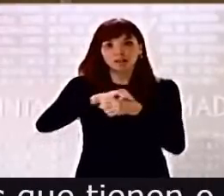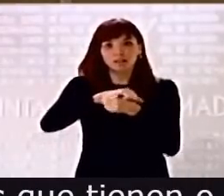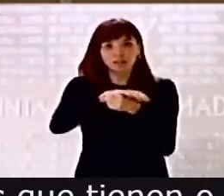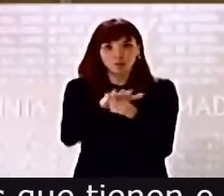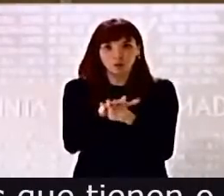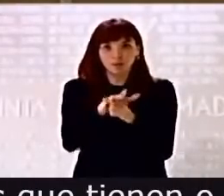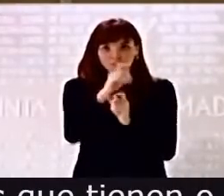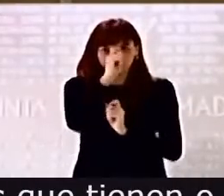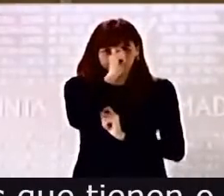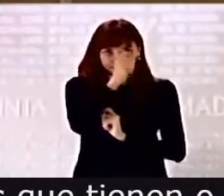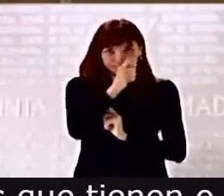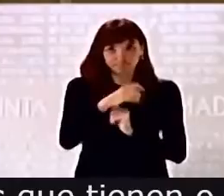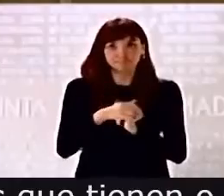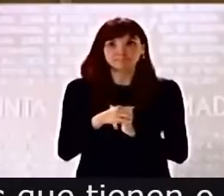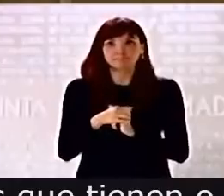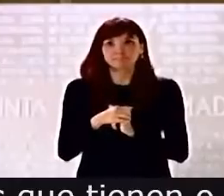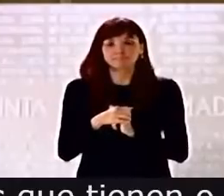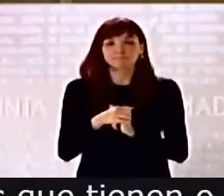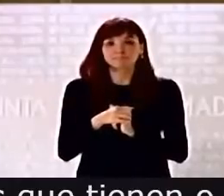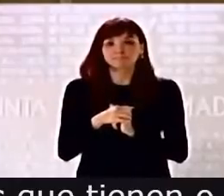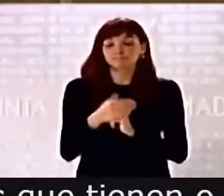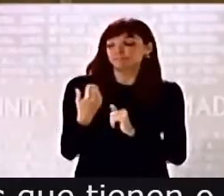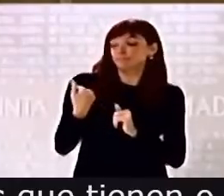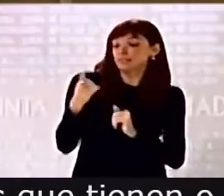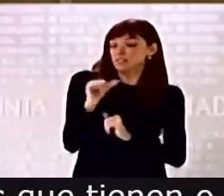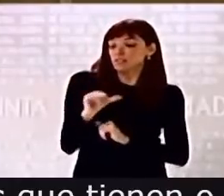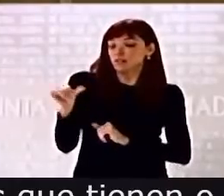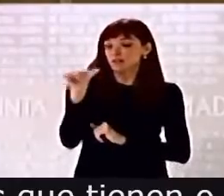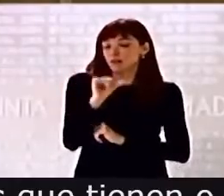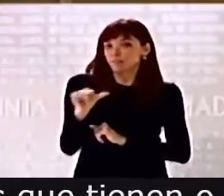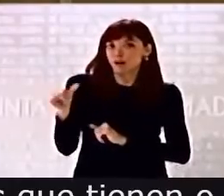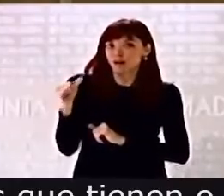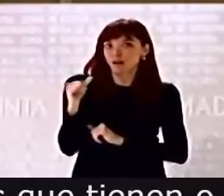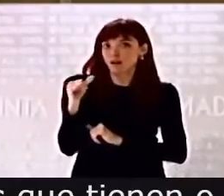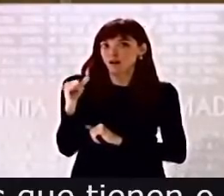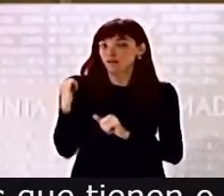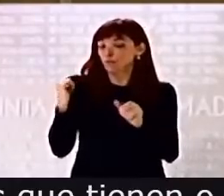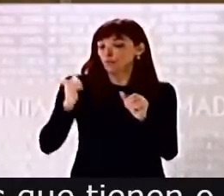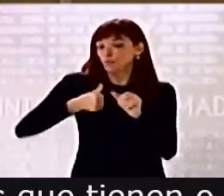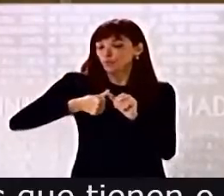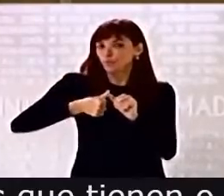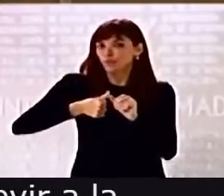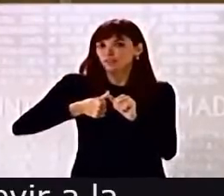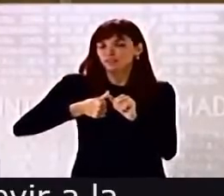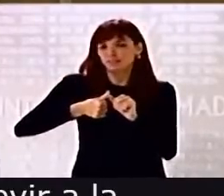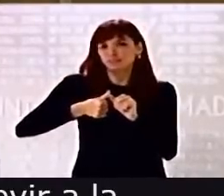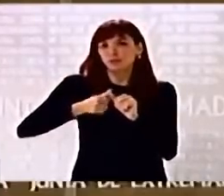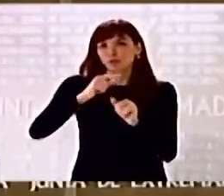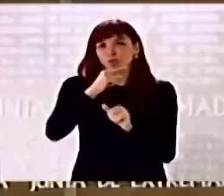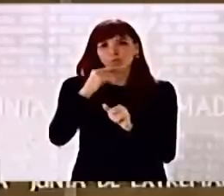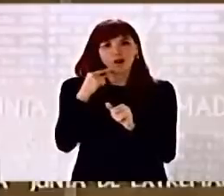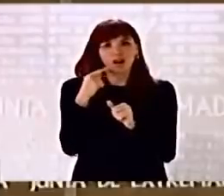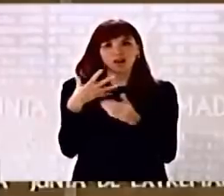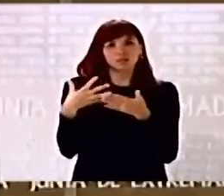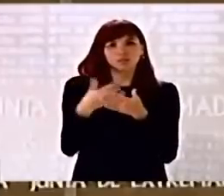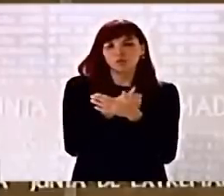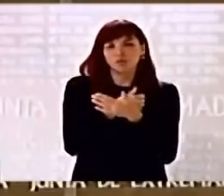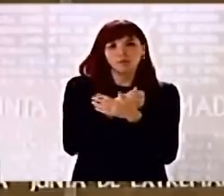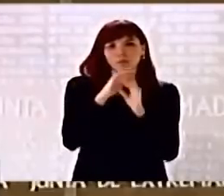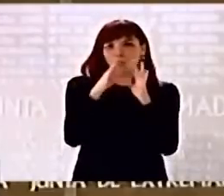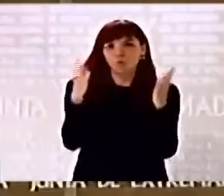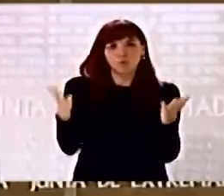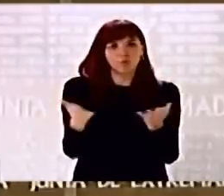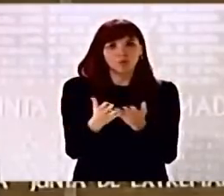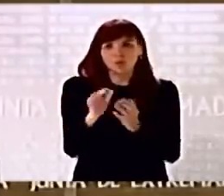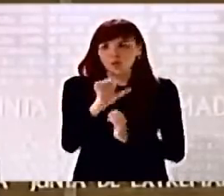COVID-19, que en las últimas semanas nos está azotando a todo el mundo, a toda Europa y,